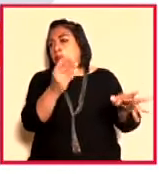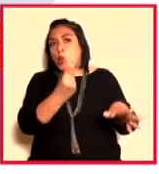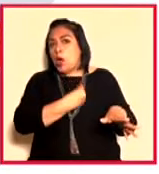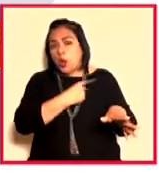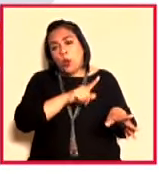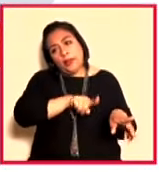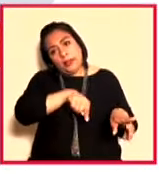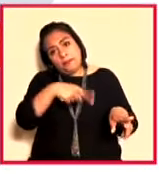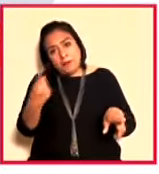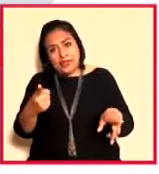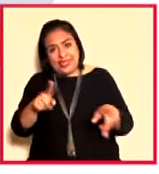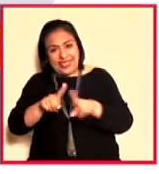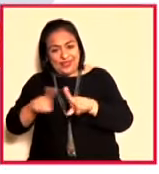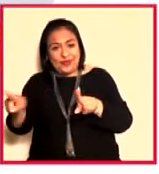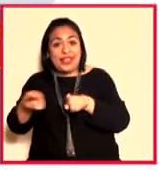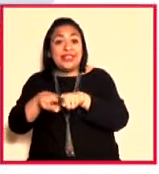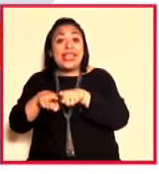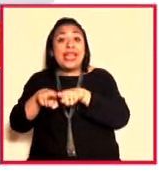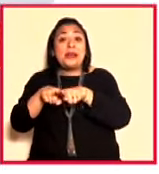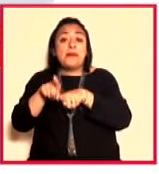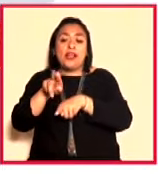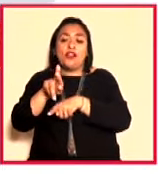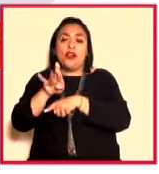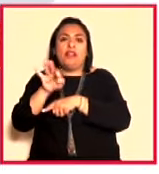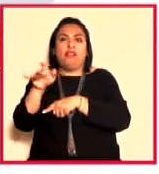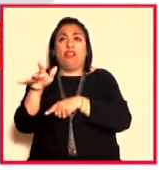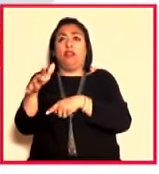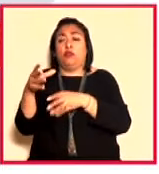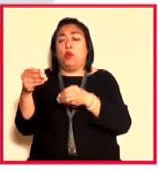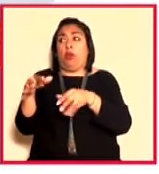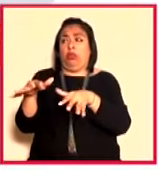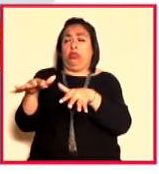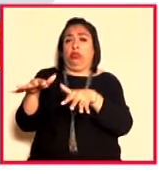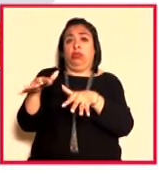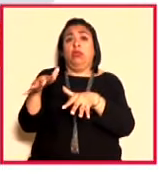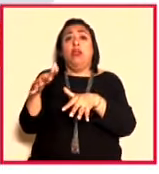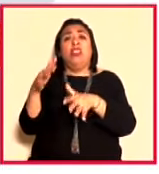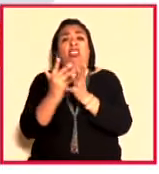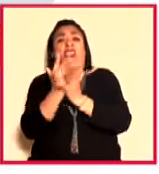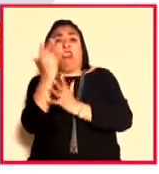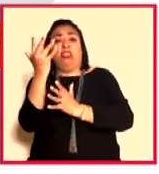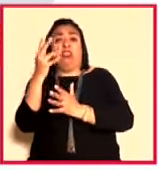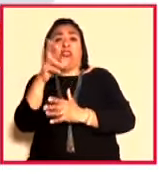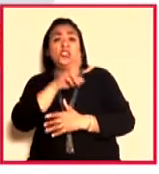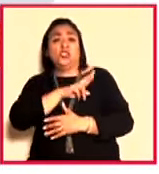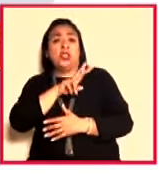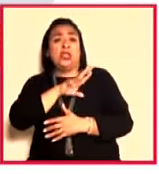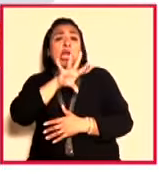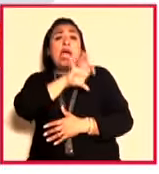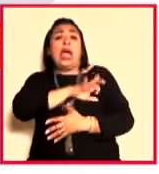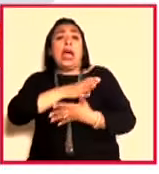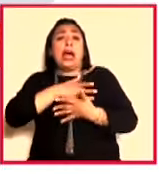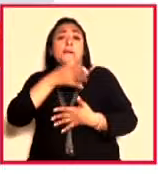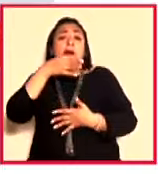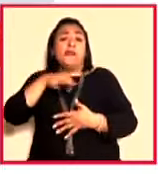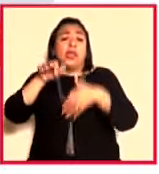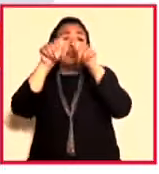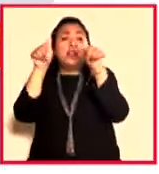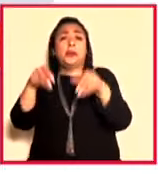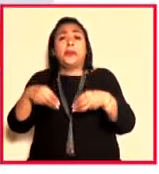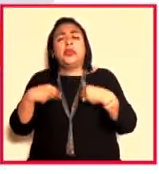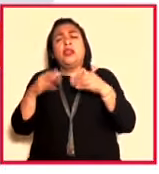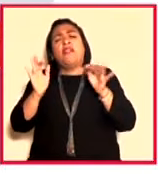de la moneda es su hermano Rafael, un excéntrico personaje, soltero, amante de la bohemia y el arte. Su vida es relajada y